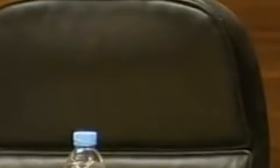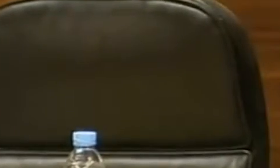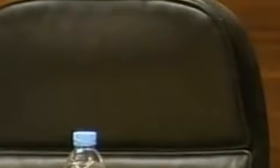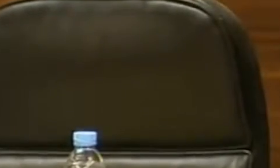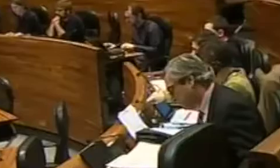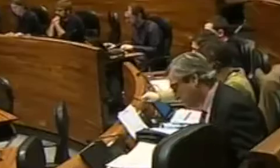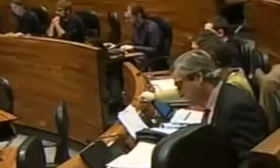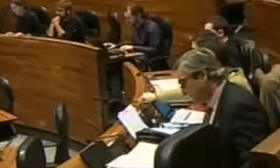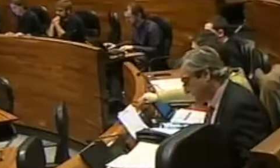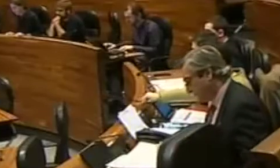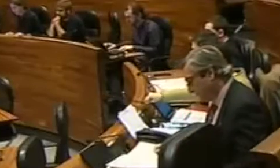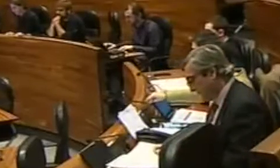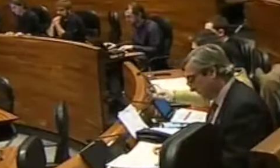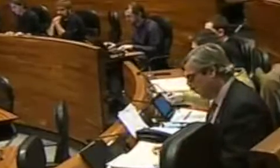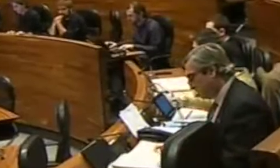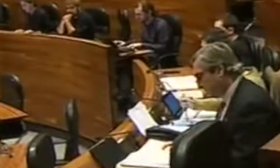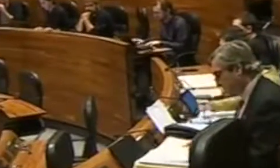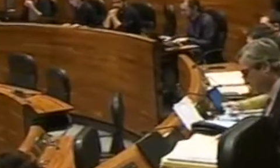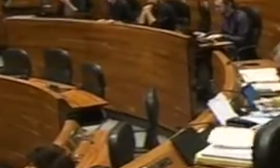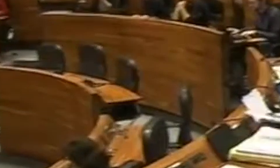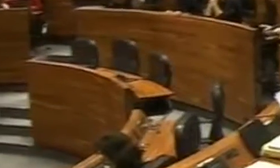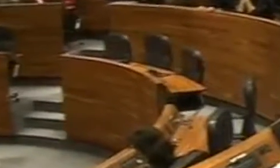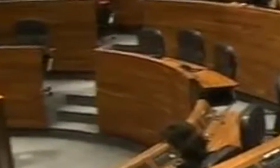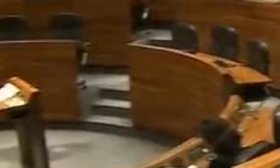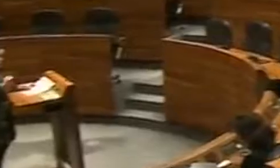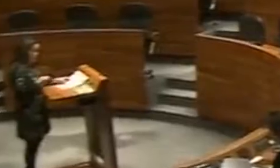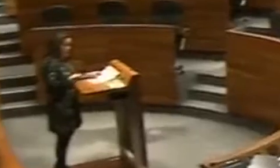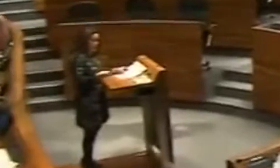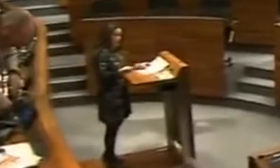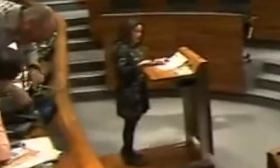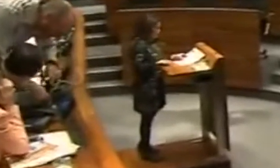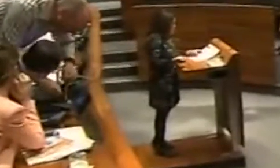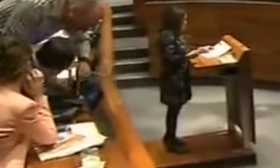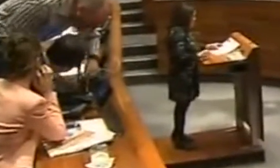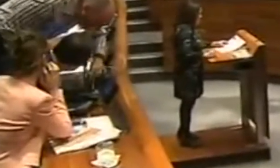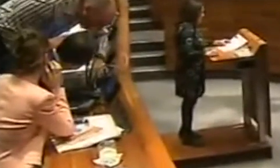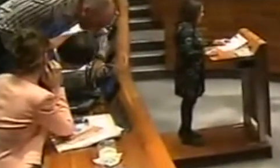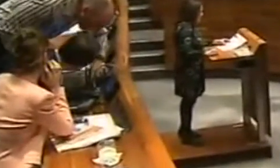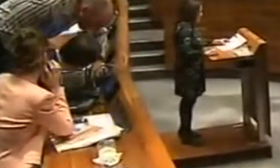Busto lo acusa de sembrar odio y rencor respecto a una polémica que está en manos de la Fiscalía.